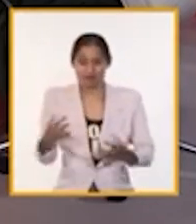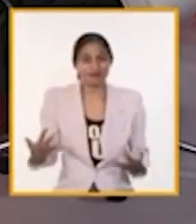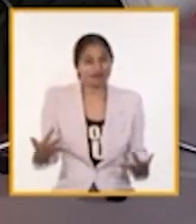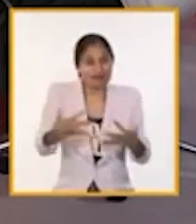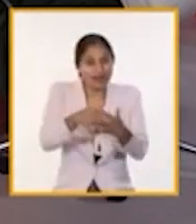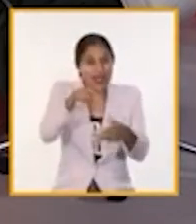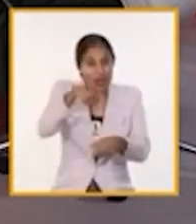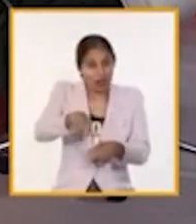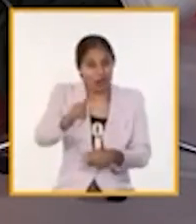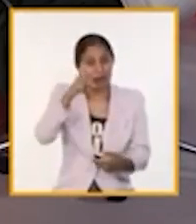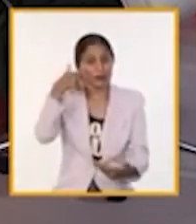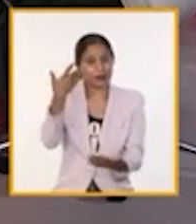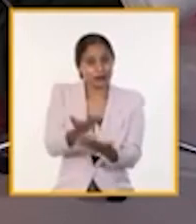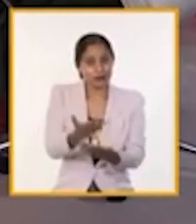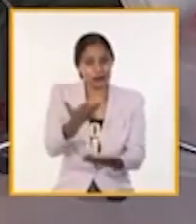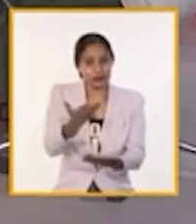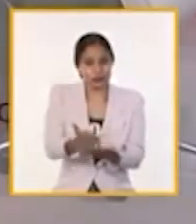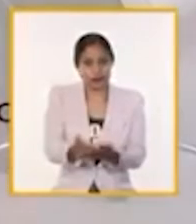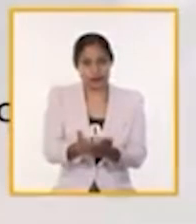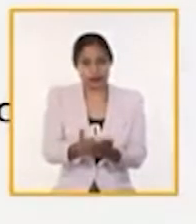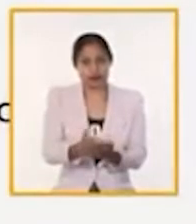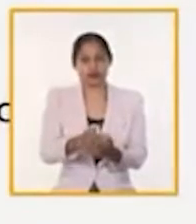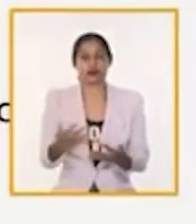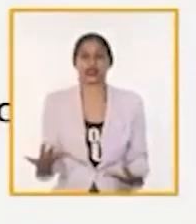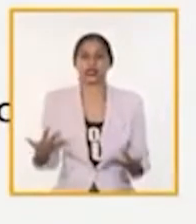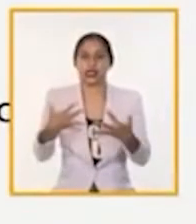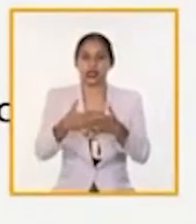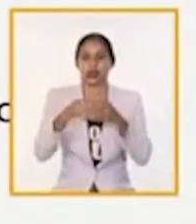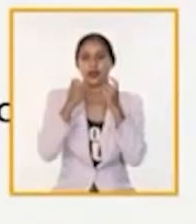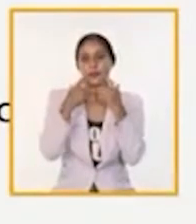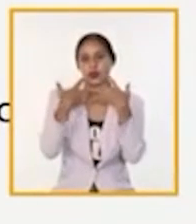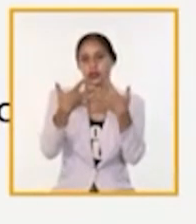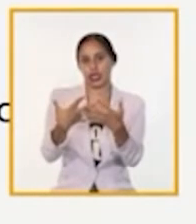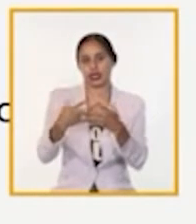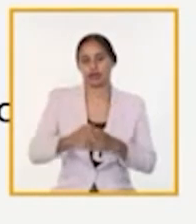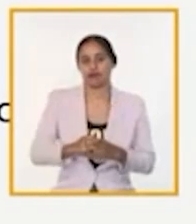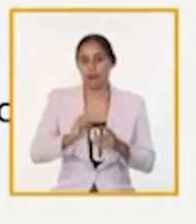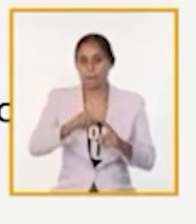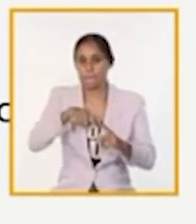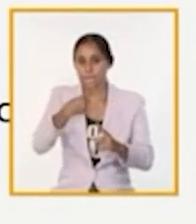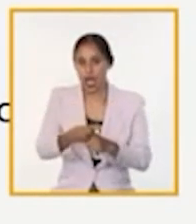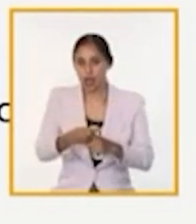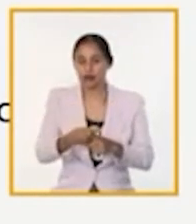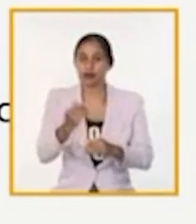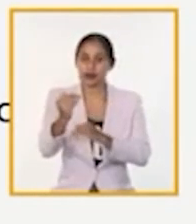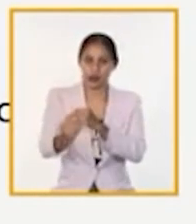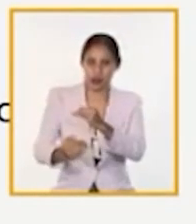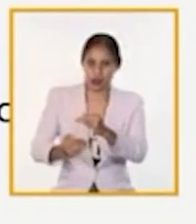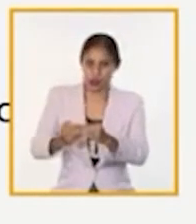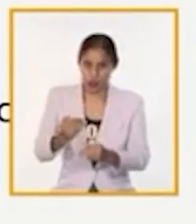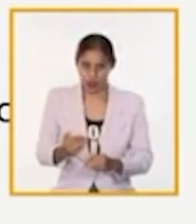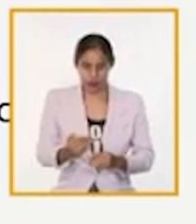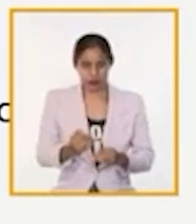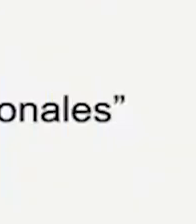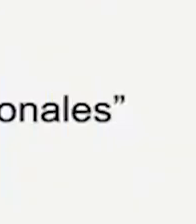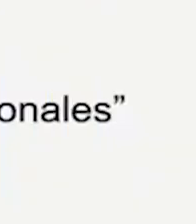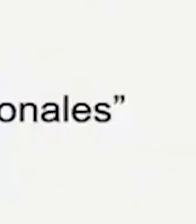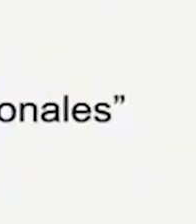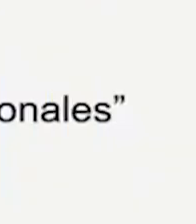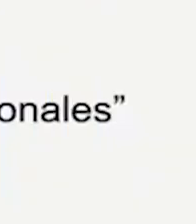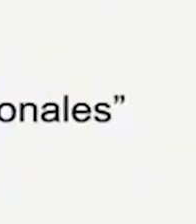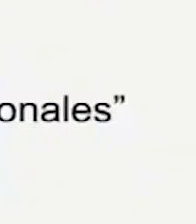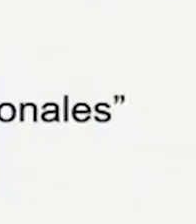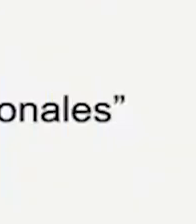y que por supuesto los vínculos son muchos pero también el procedimiento administrativo que hoy se va a hablar de ella aquí pues Existen